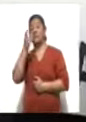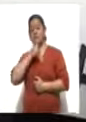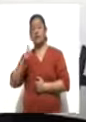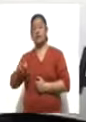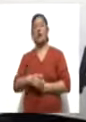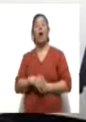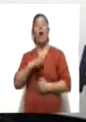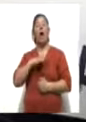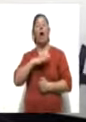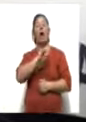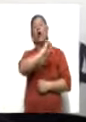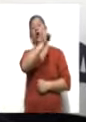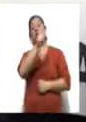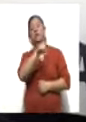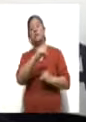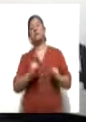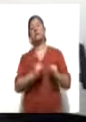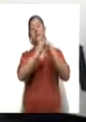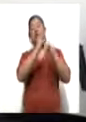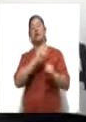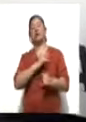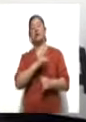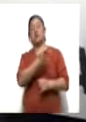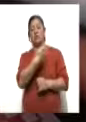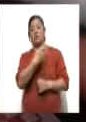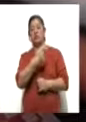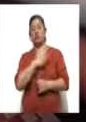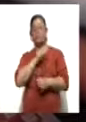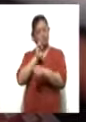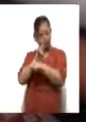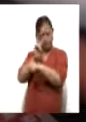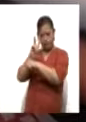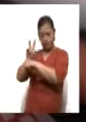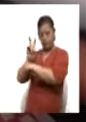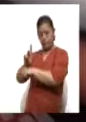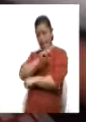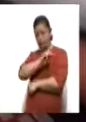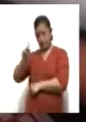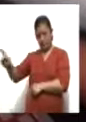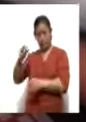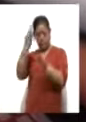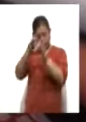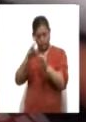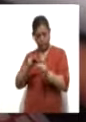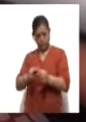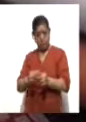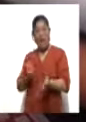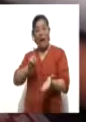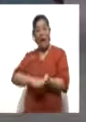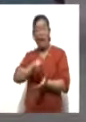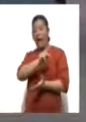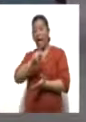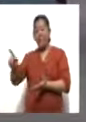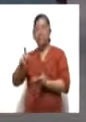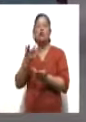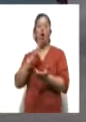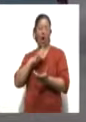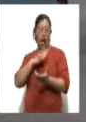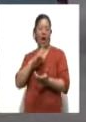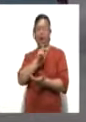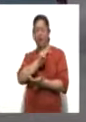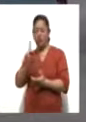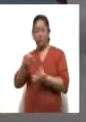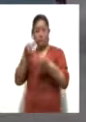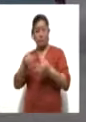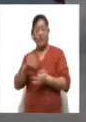dependencias se supervisa de manera permanente el cumplimiento de los lineamientos de seguridad sanitaria al interior de las unidades de transporte público a